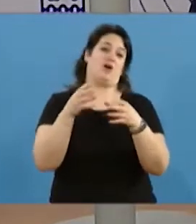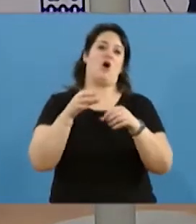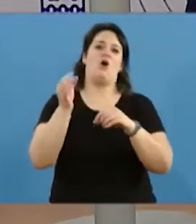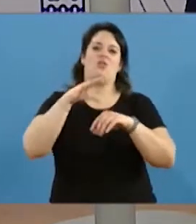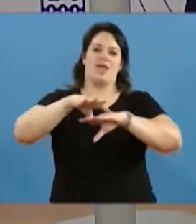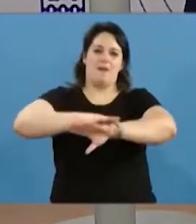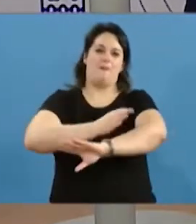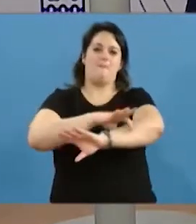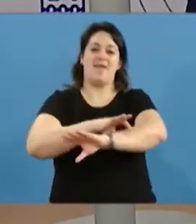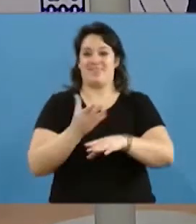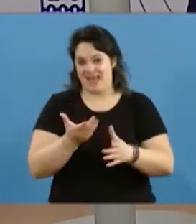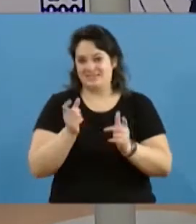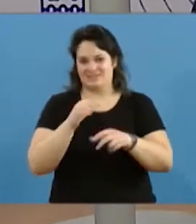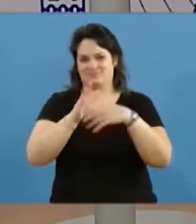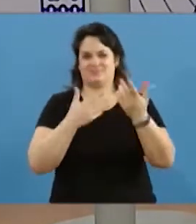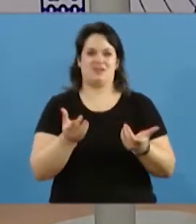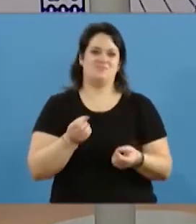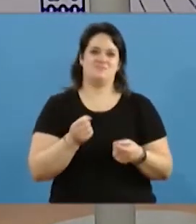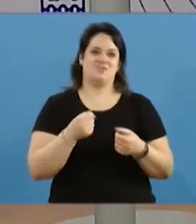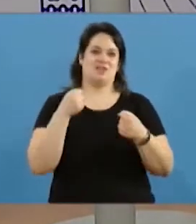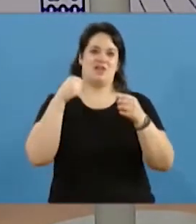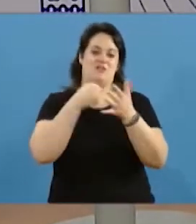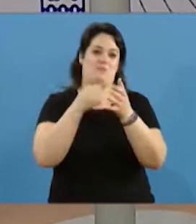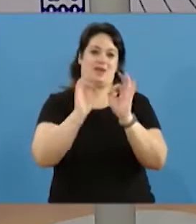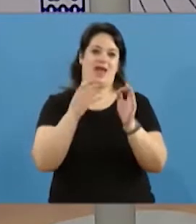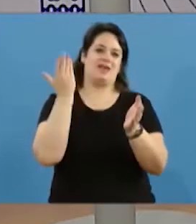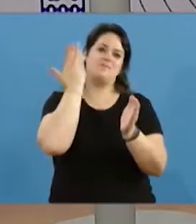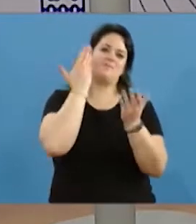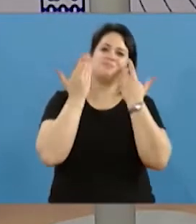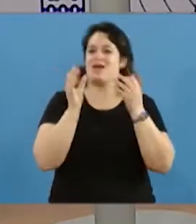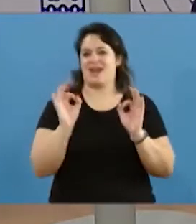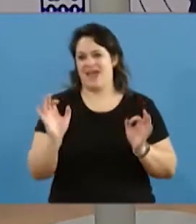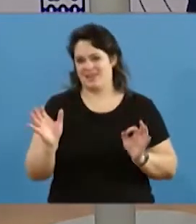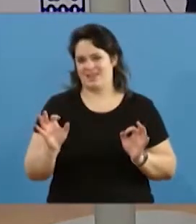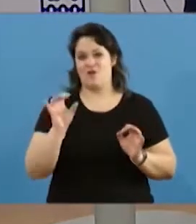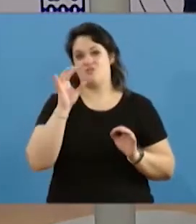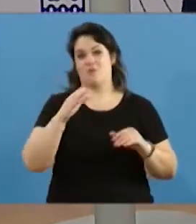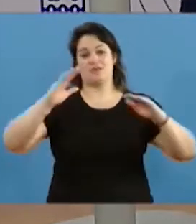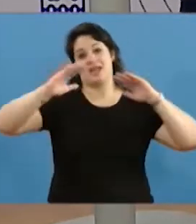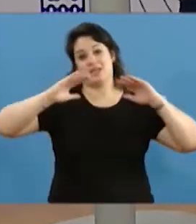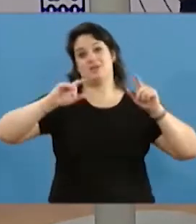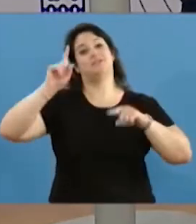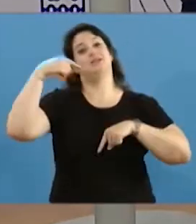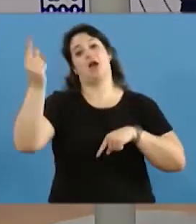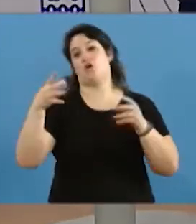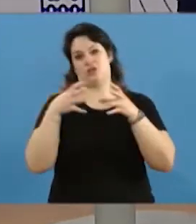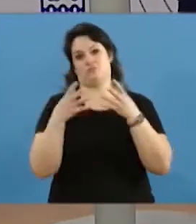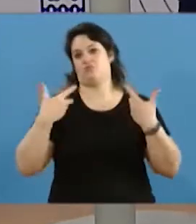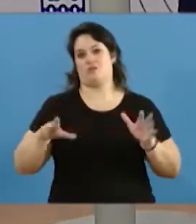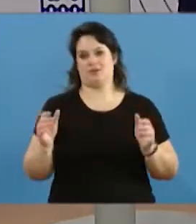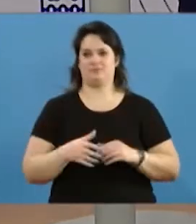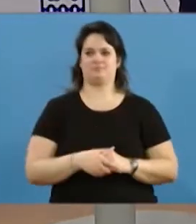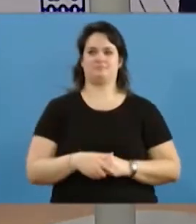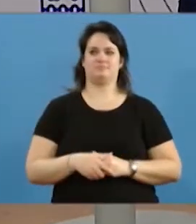son las que nos dejan llevar porque no le hacen daño a nadie. A nadie. ¿Cierto? A no ser en la hora de educación física, son las pelotas que más usamos en las